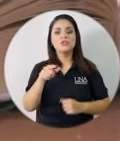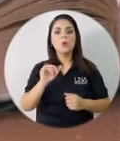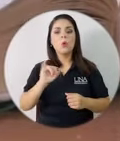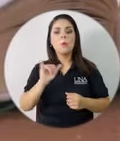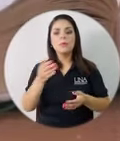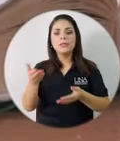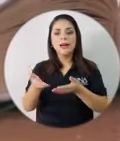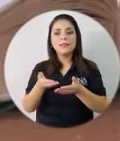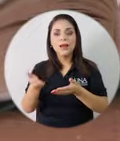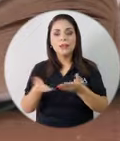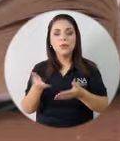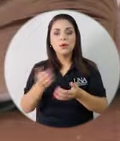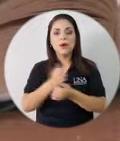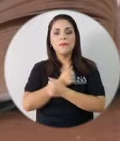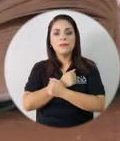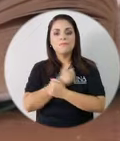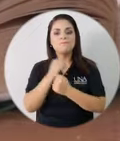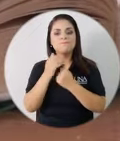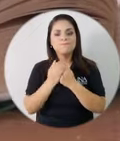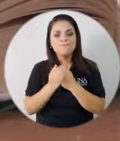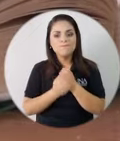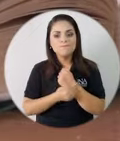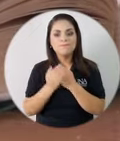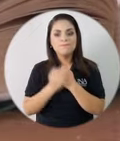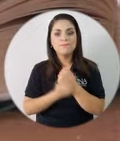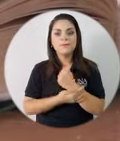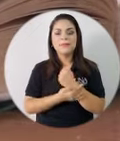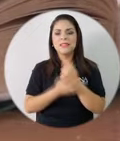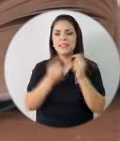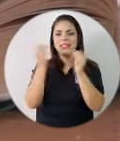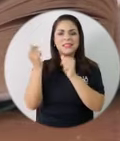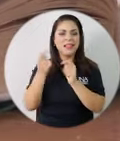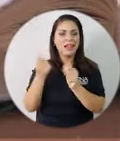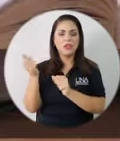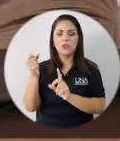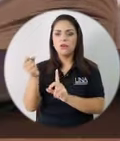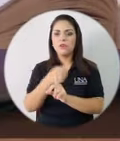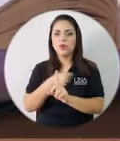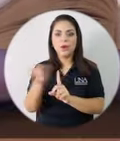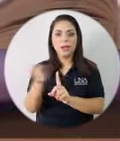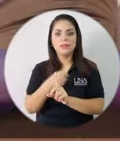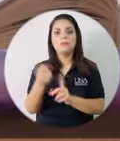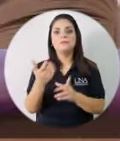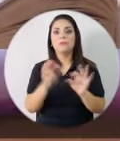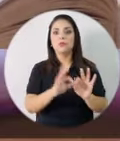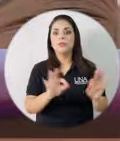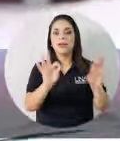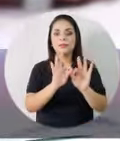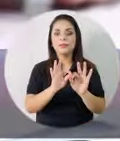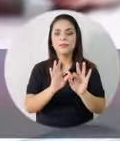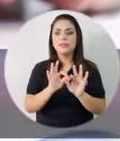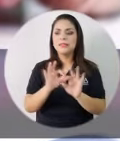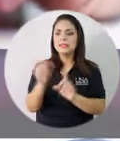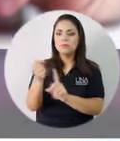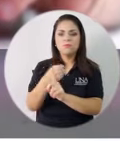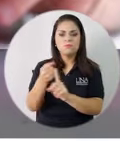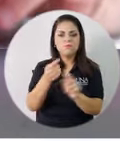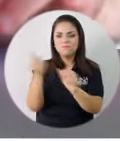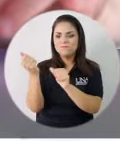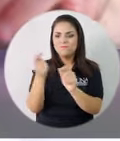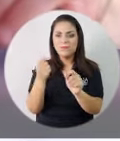tratándolos con afectividad, con cariño, eliminando la violencia del proceso de crianza, da